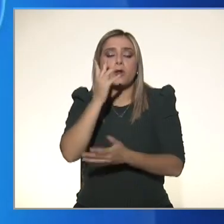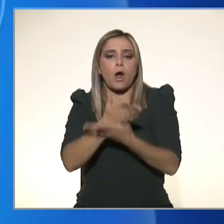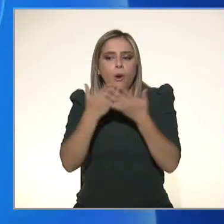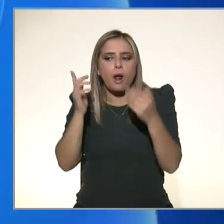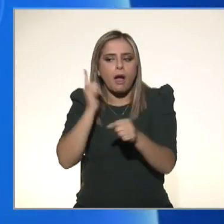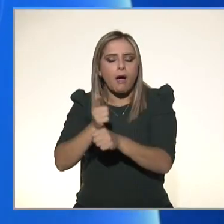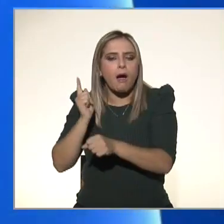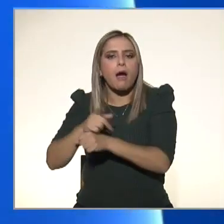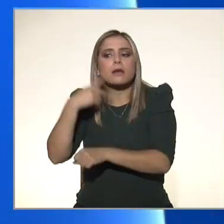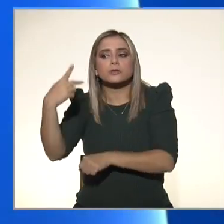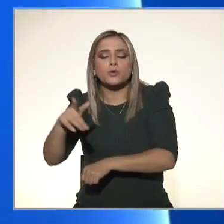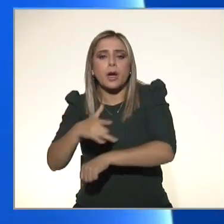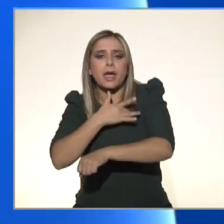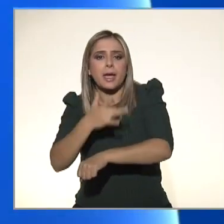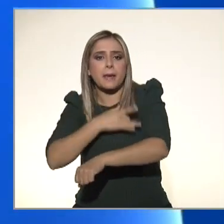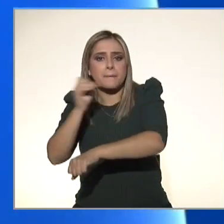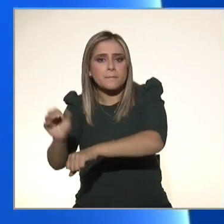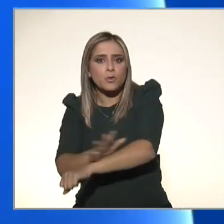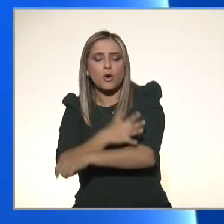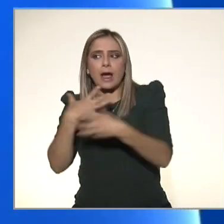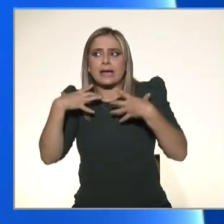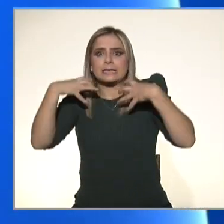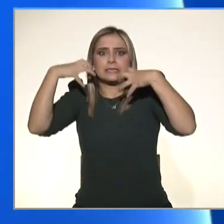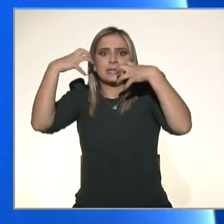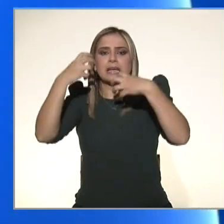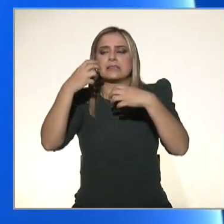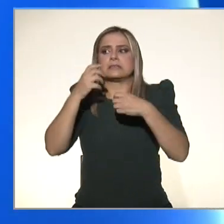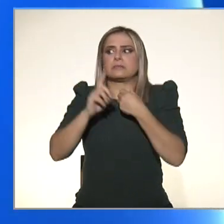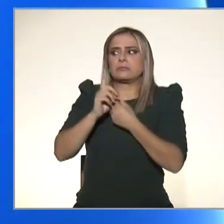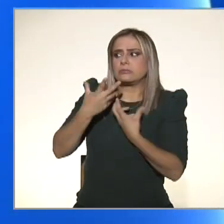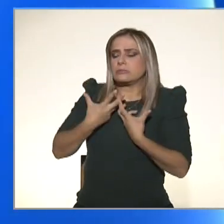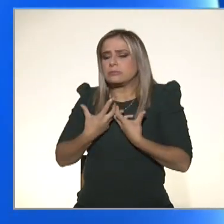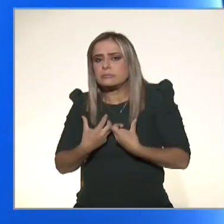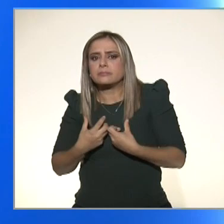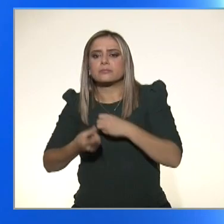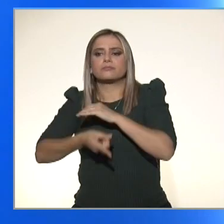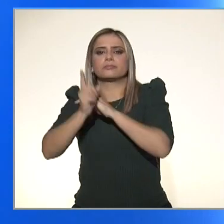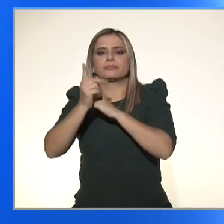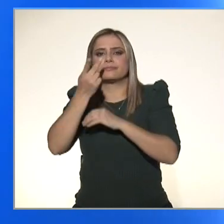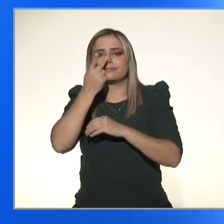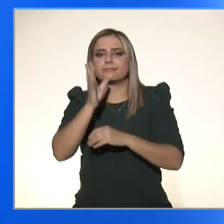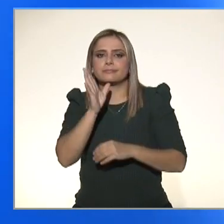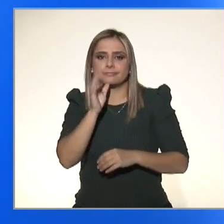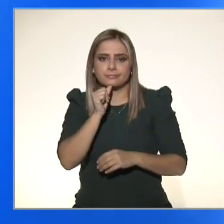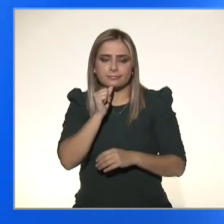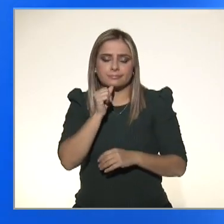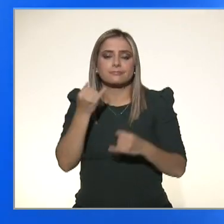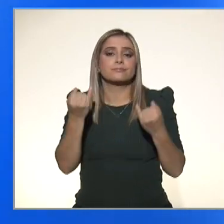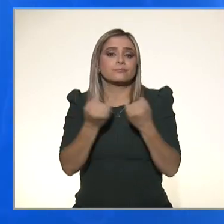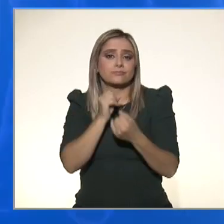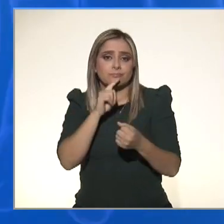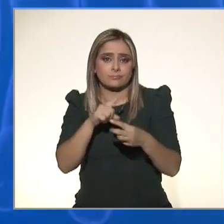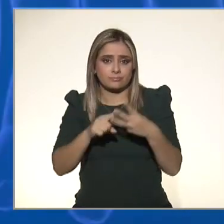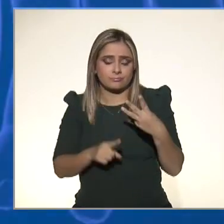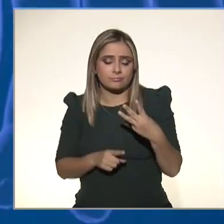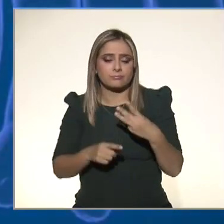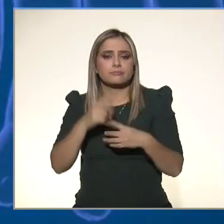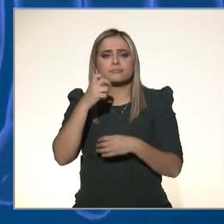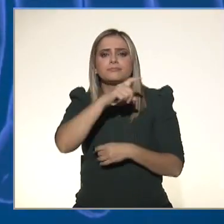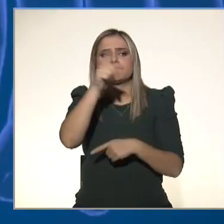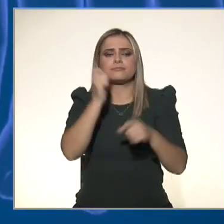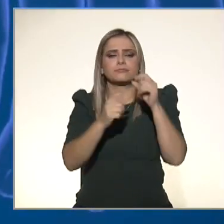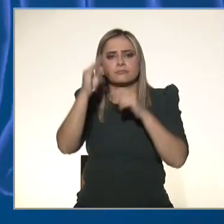social, está incrementando mucho la disfunción eréctil, porque además en este empobrecido erotismo masculino de que